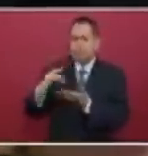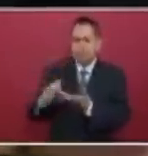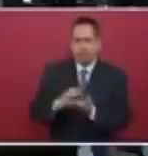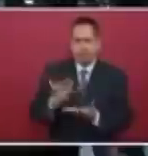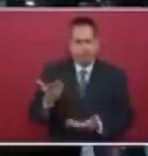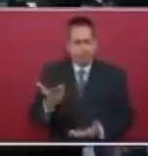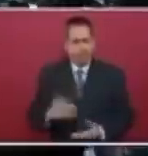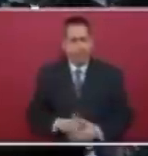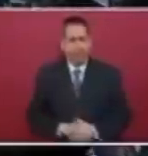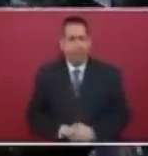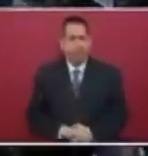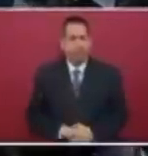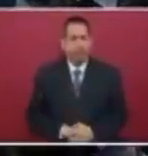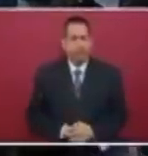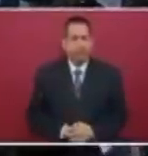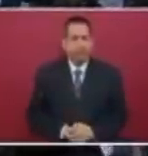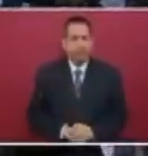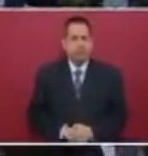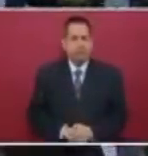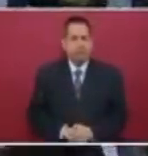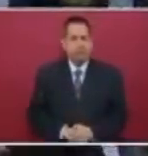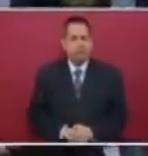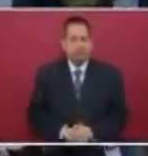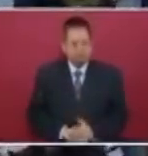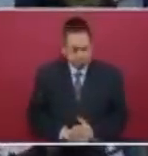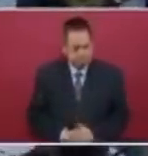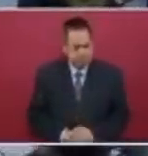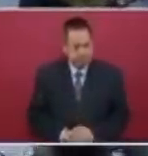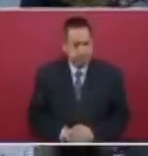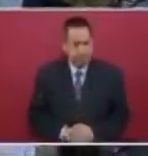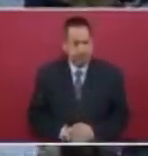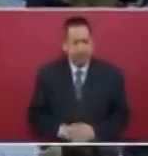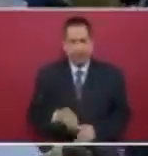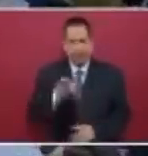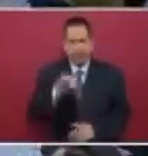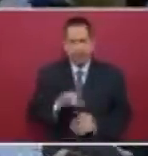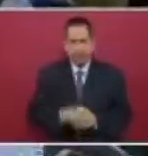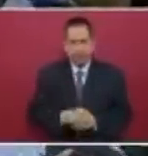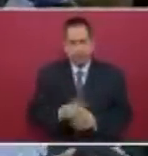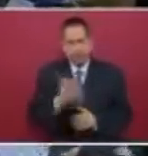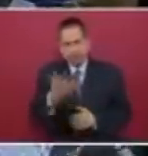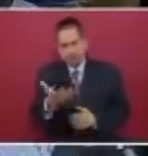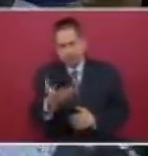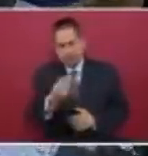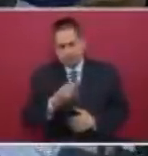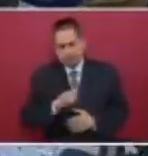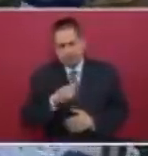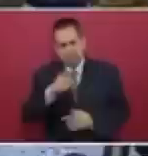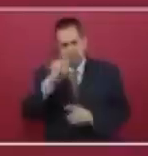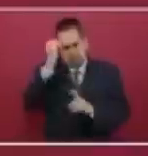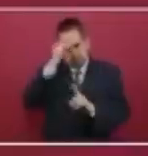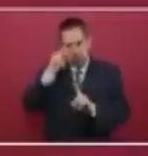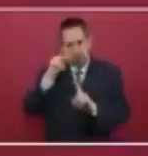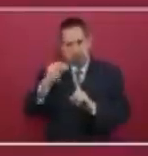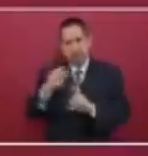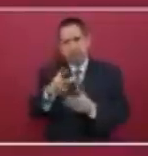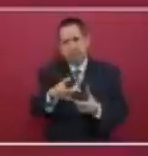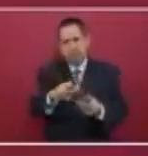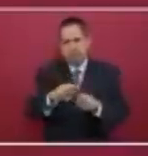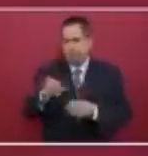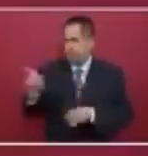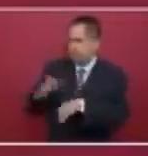si éste yo recojo tu punto de vista y le